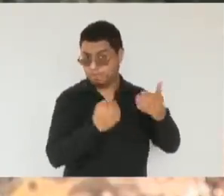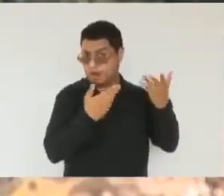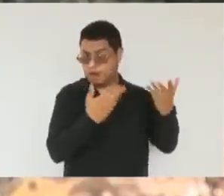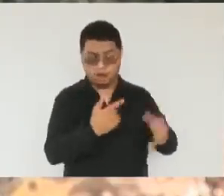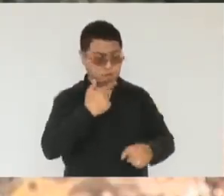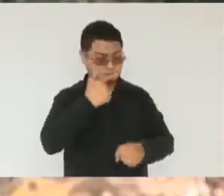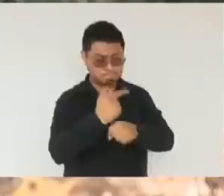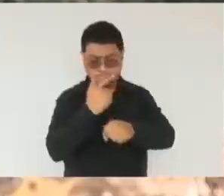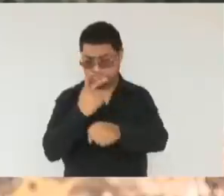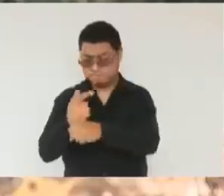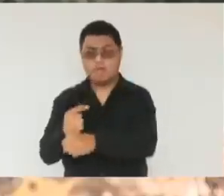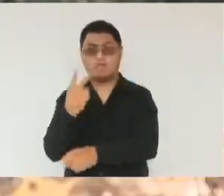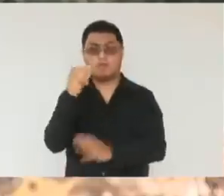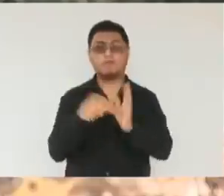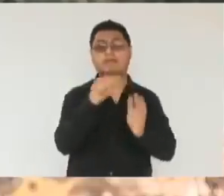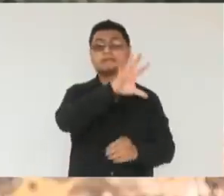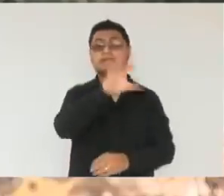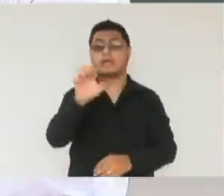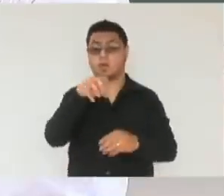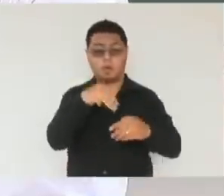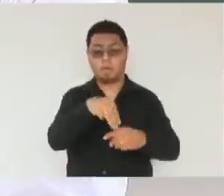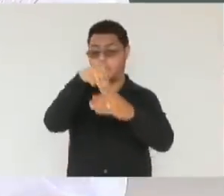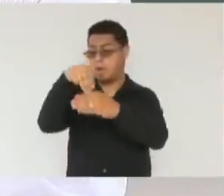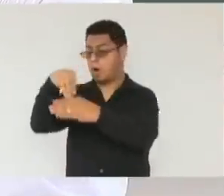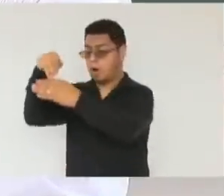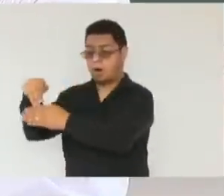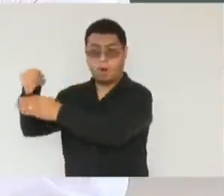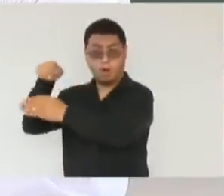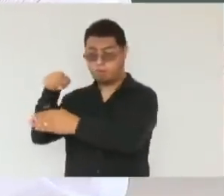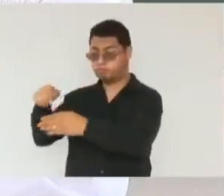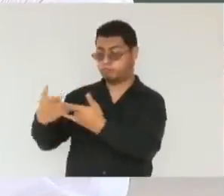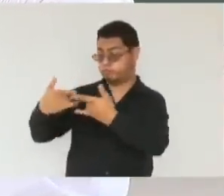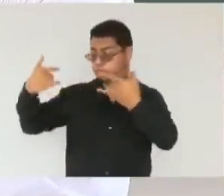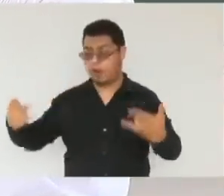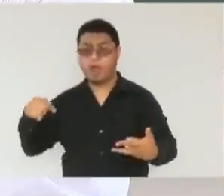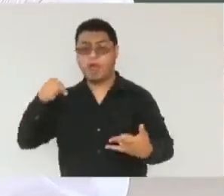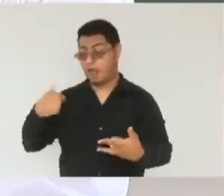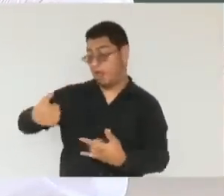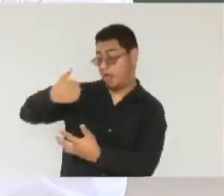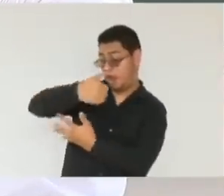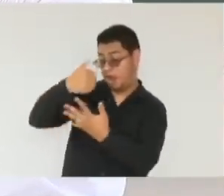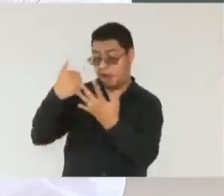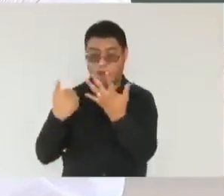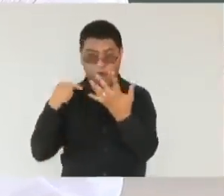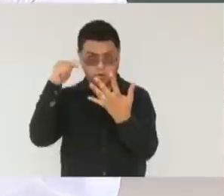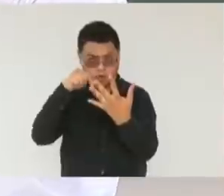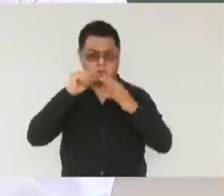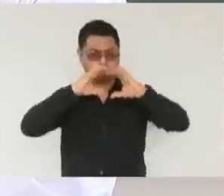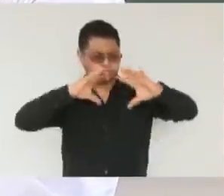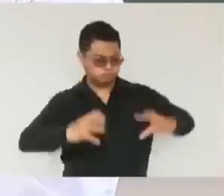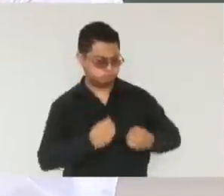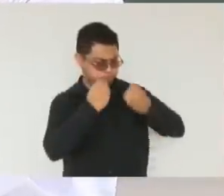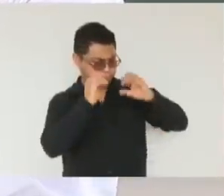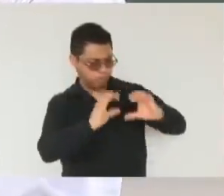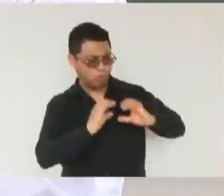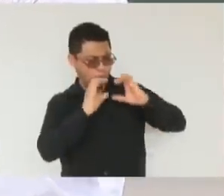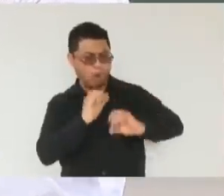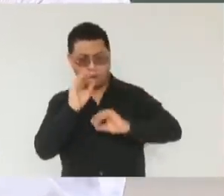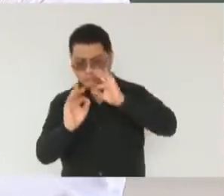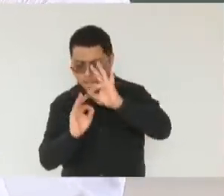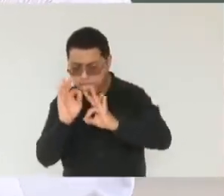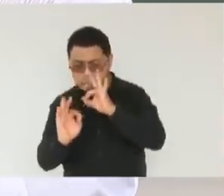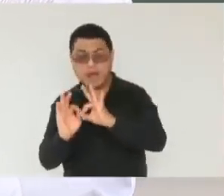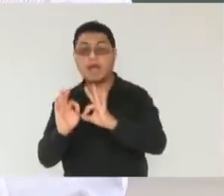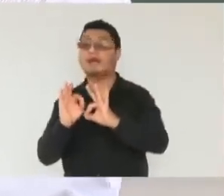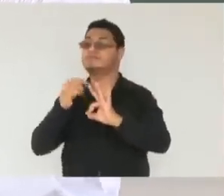se han identificado 2.500 monumentos arqueológicos, cada uno de los cuales requerirá de diferentes medidas de salvamento. Estamos listos para